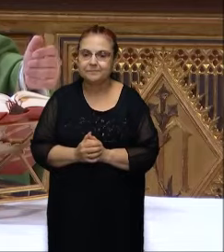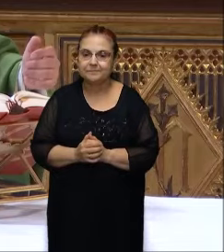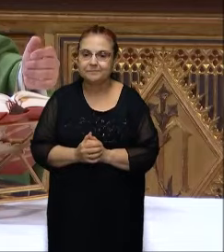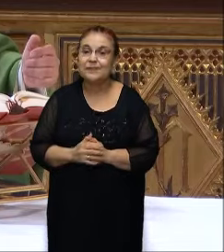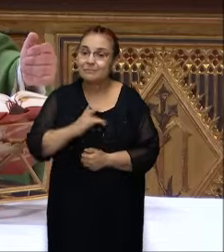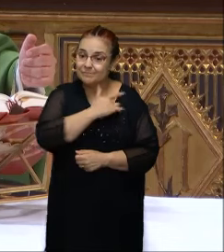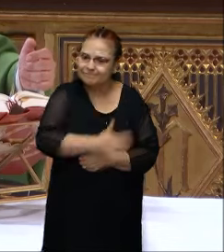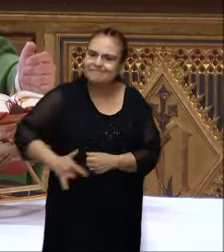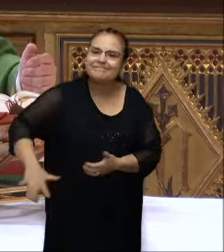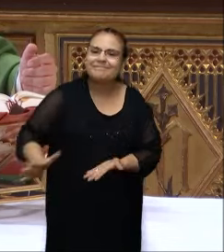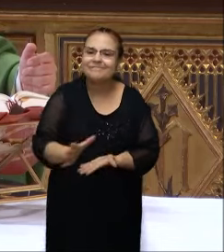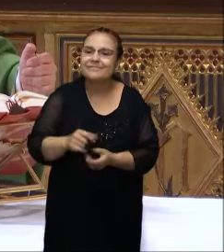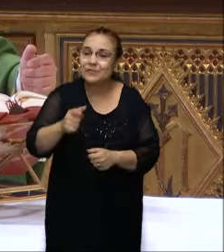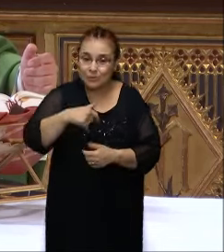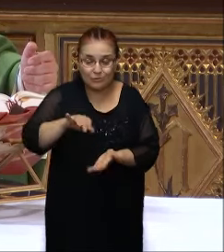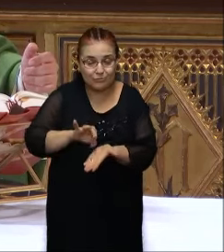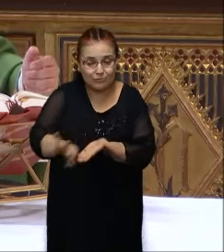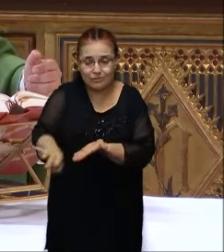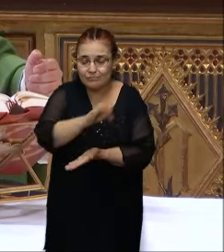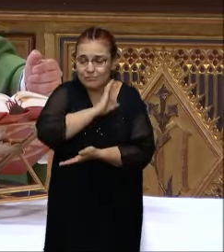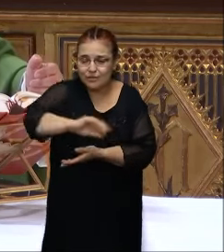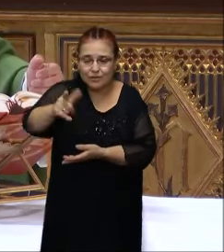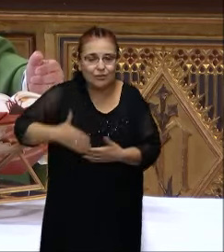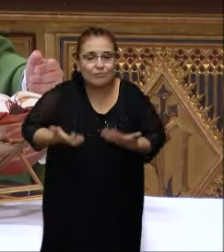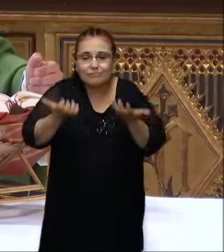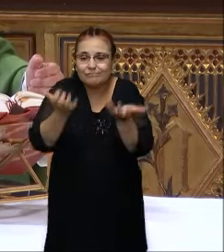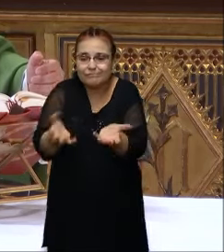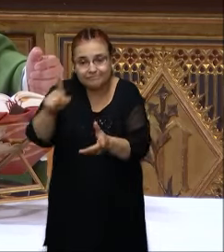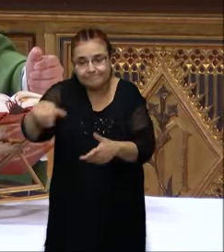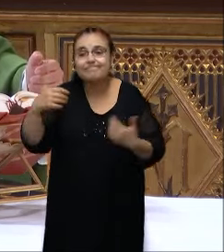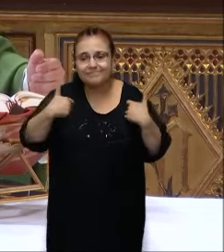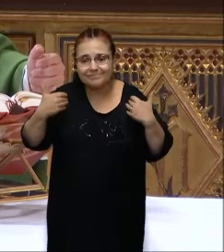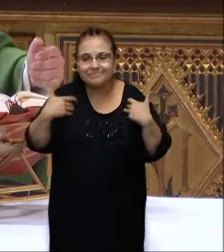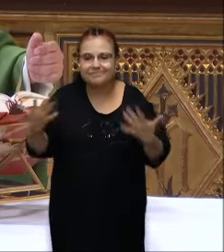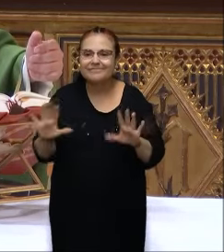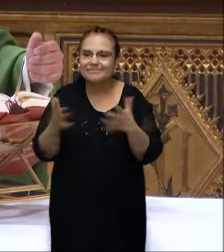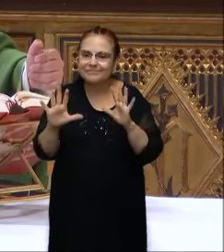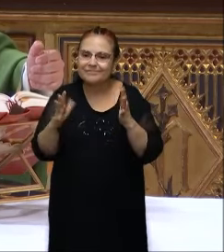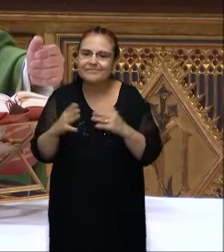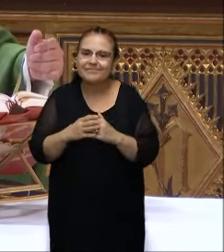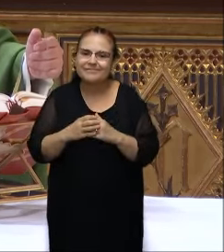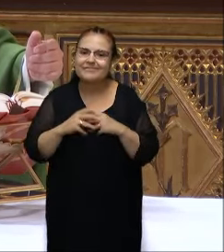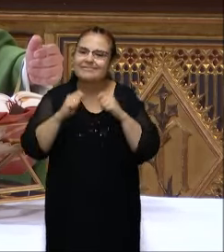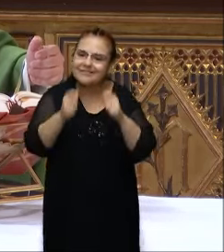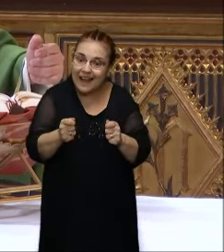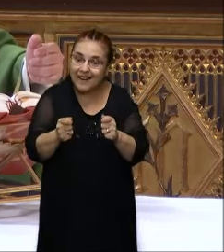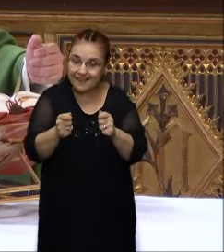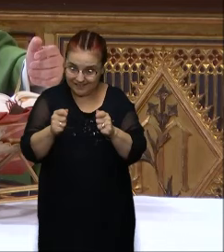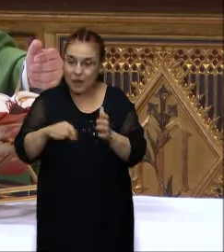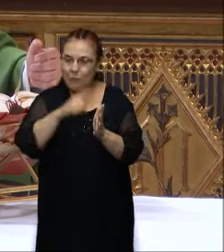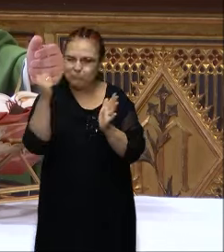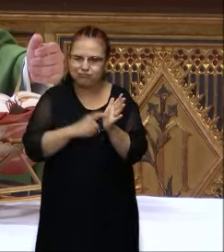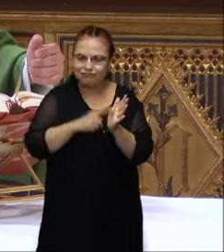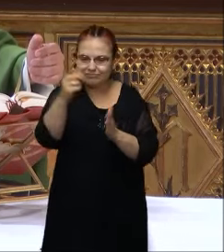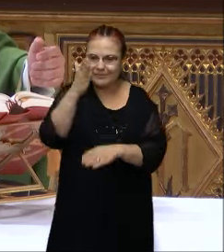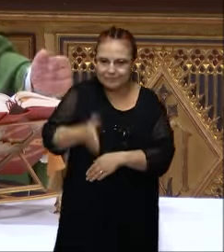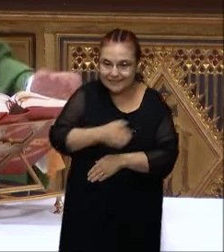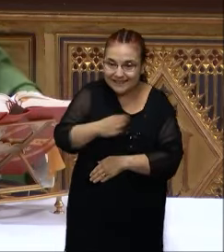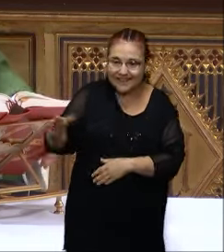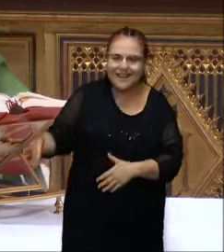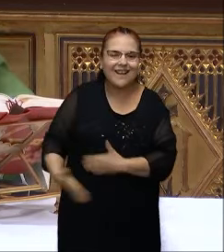Ten misericordia de tus siervos, Señor, por quienes ofrecemos este sacrificio de alabanza. Dales la plenitud de tus bendiciones y